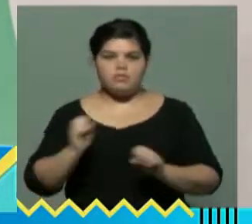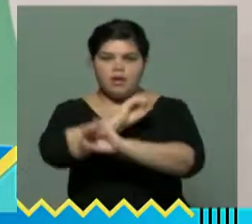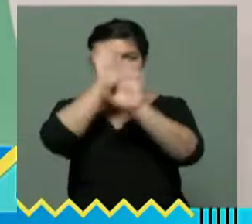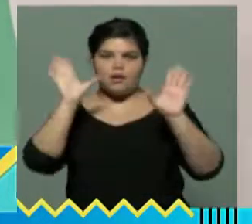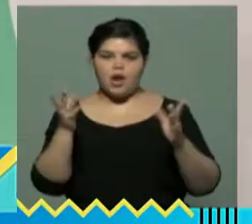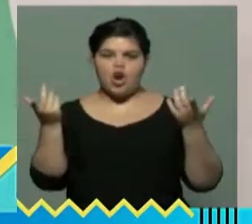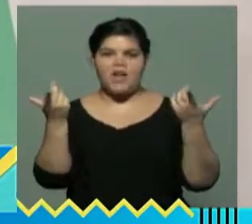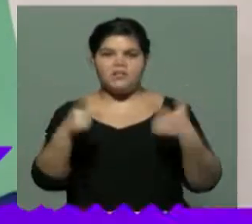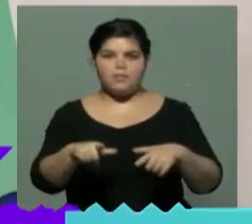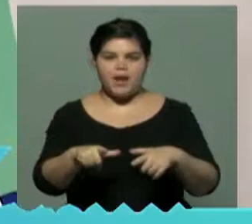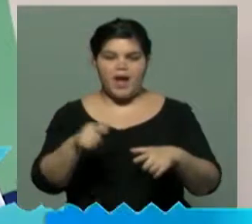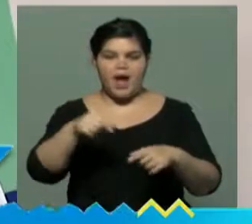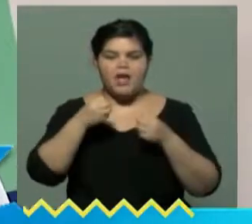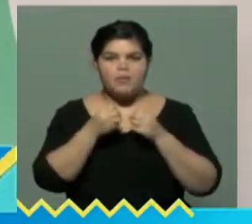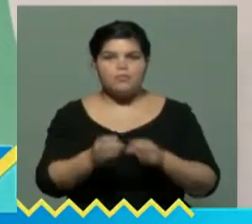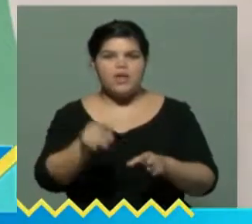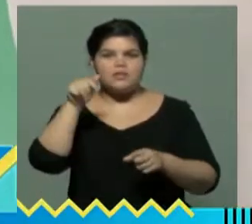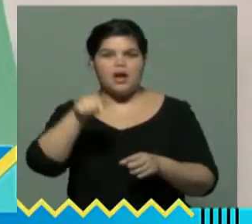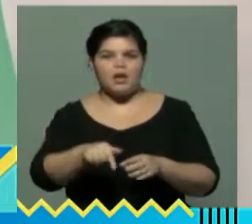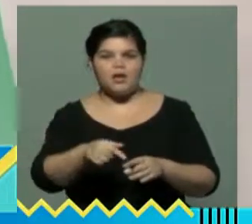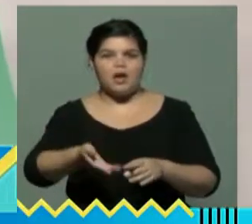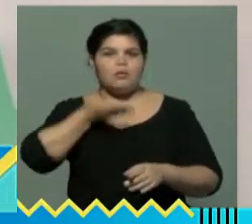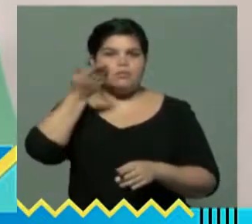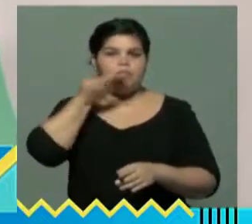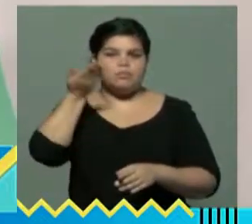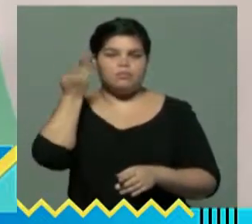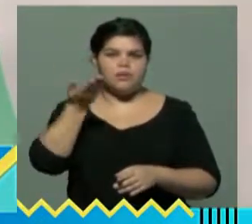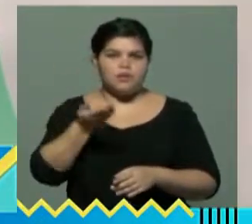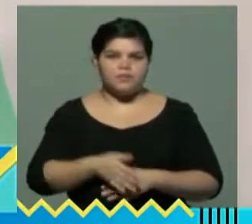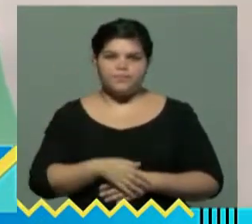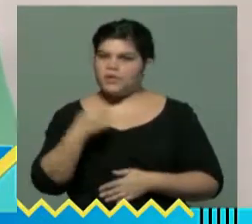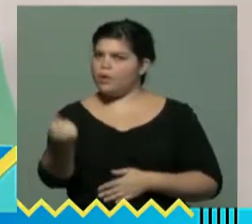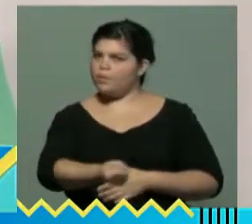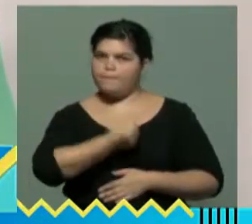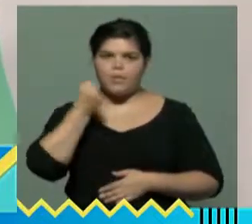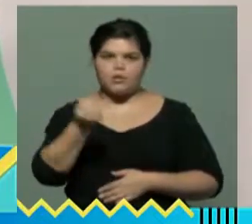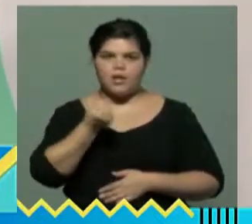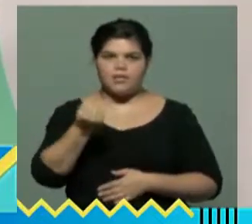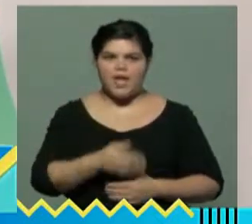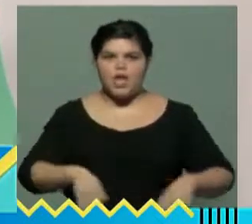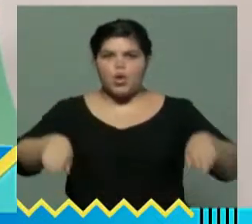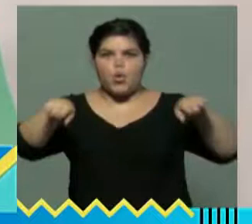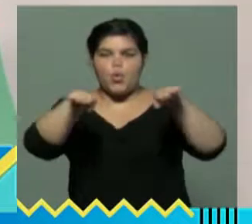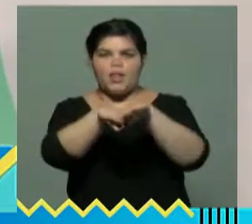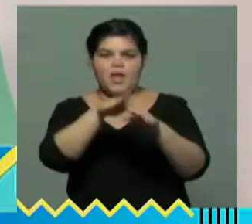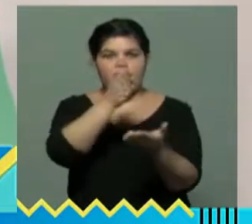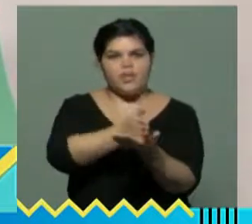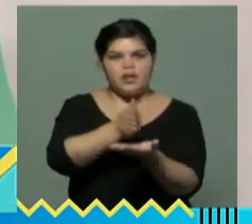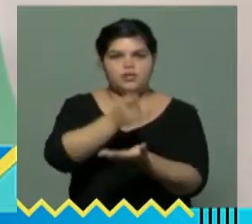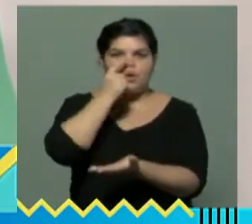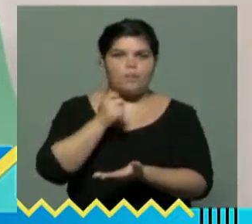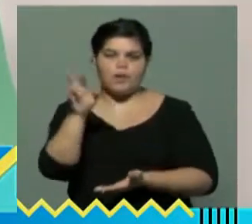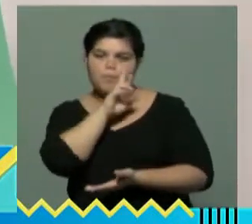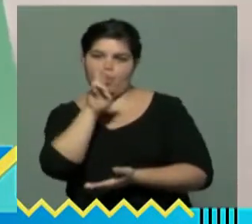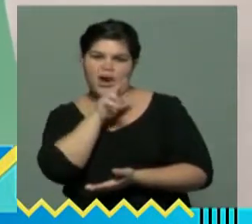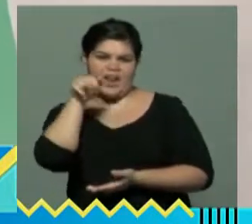del Congreso de plantear en discurso tan importante la igualdad de derechos entre el hombre y la mujer, de